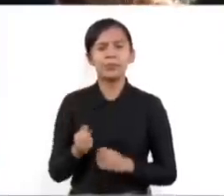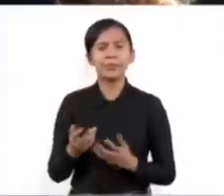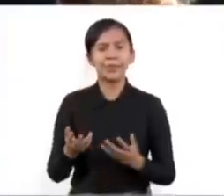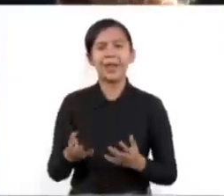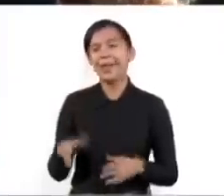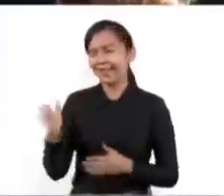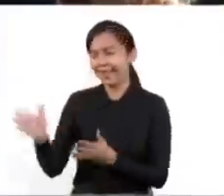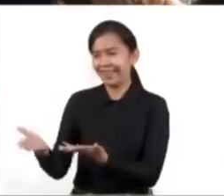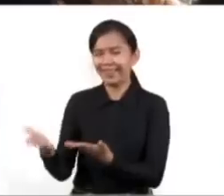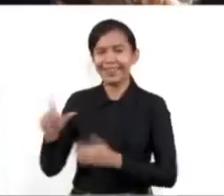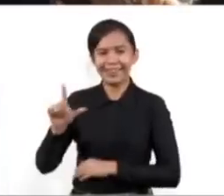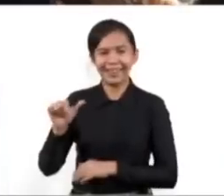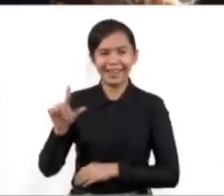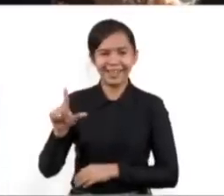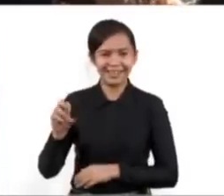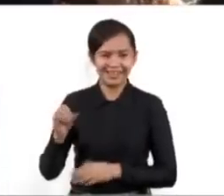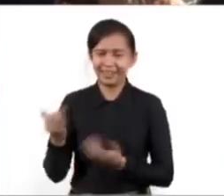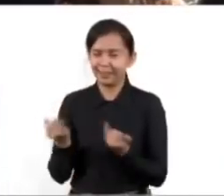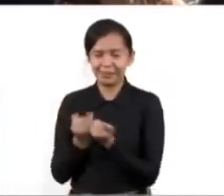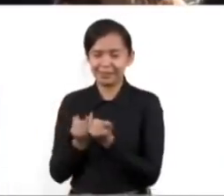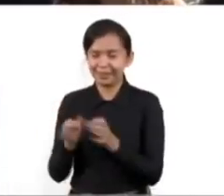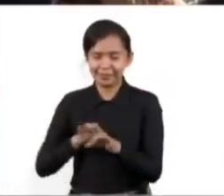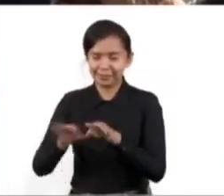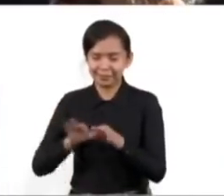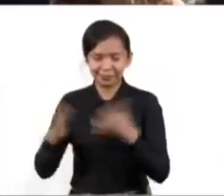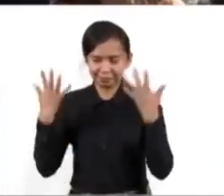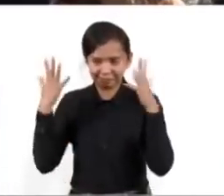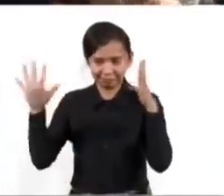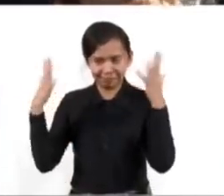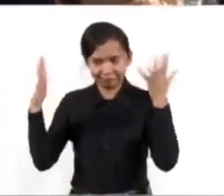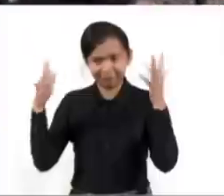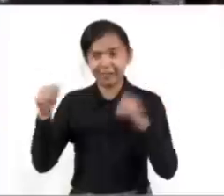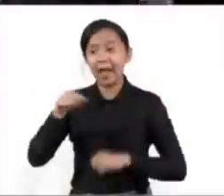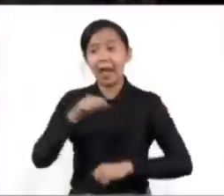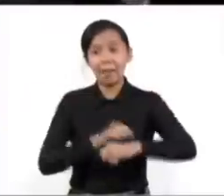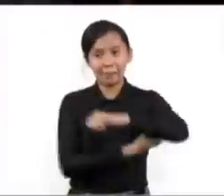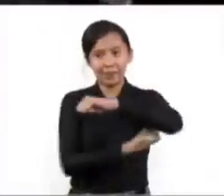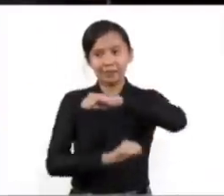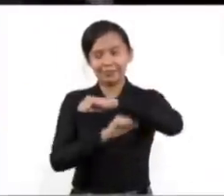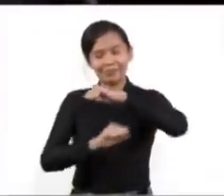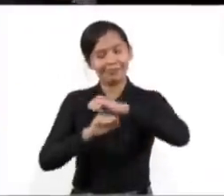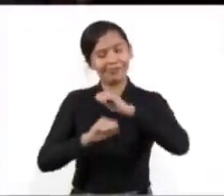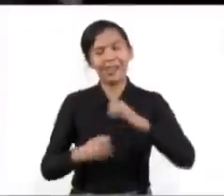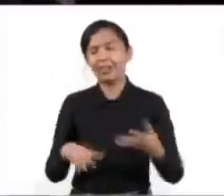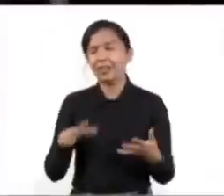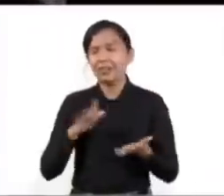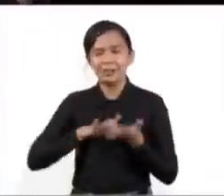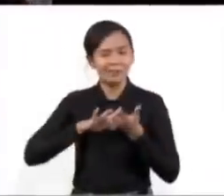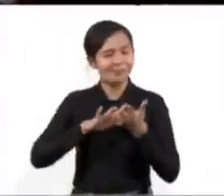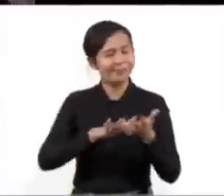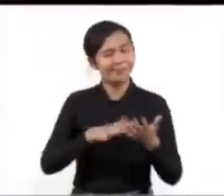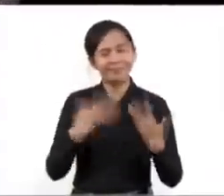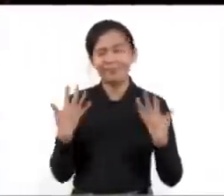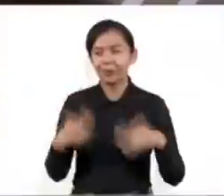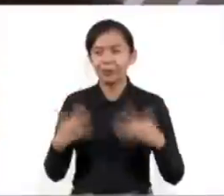un aplauso a don Lalo por todo el trabajo que pone en este Pilares. Este centro comunitario